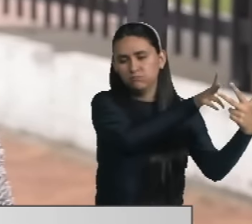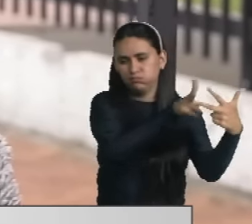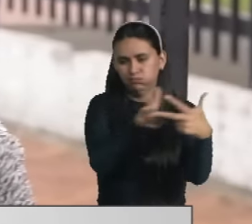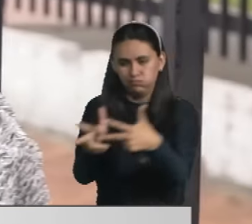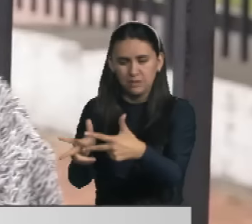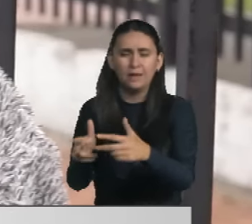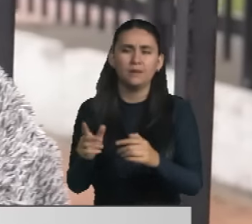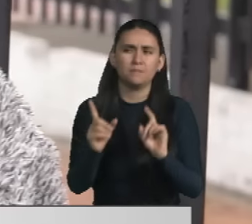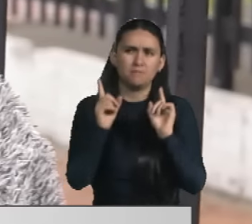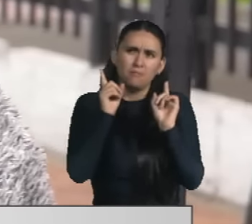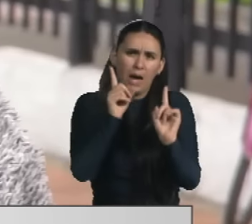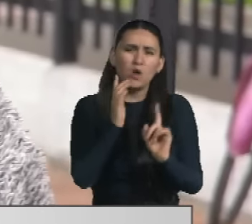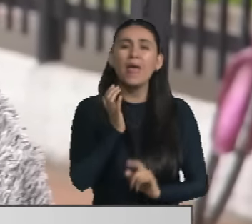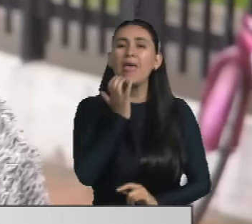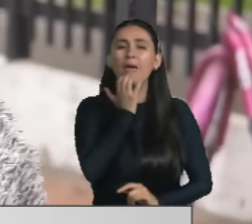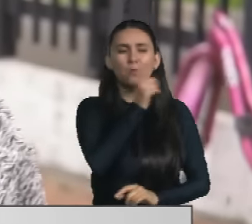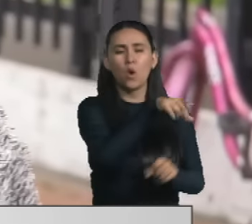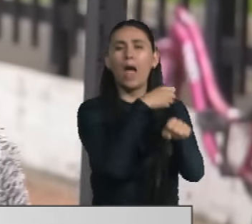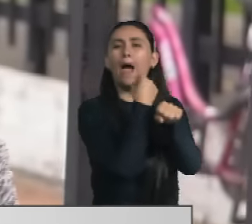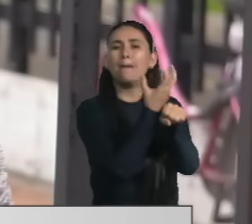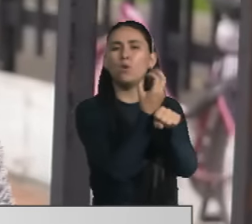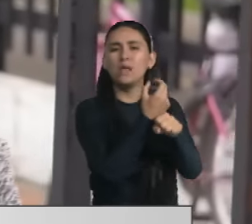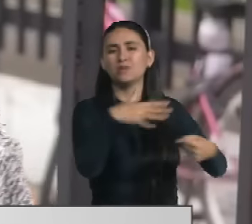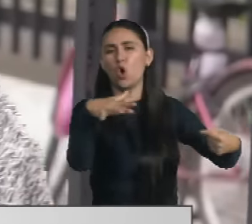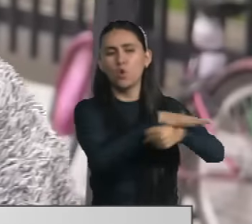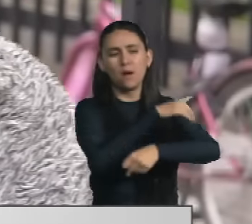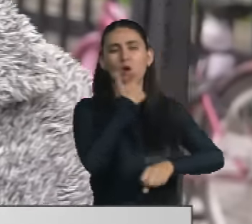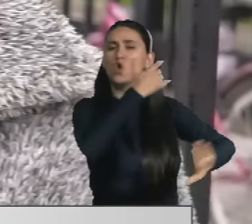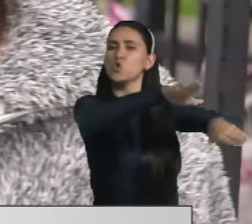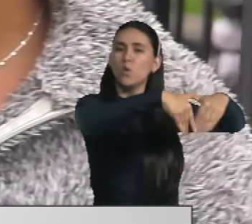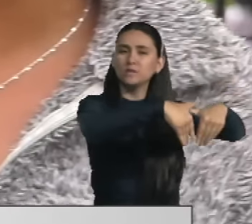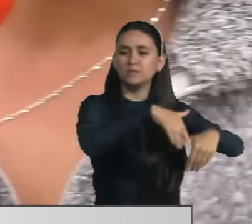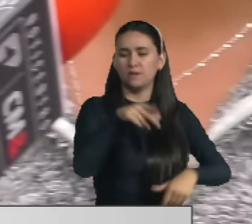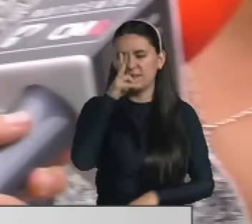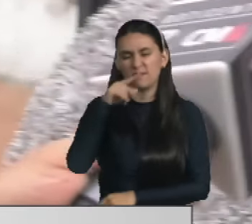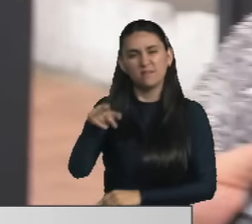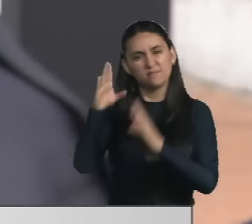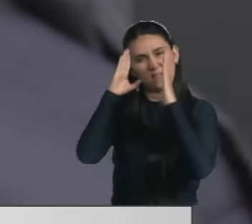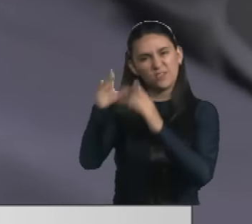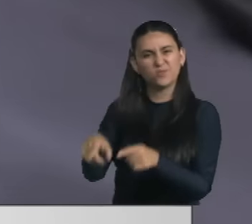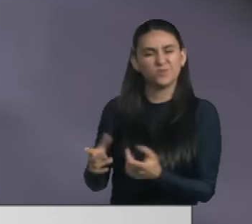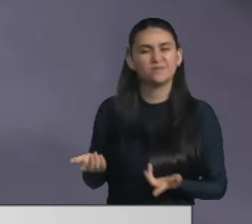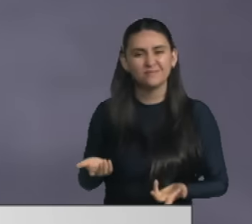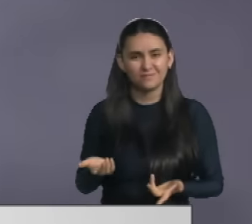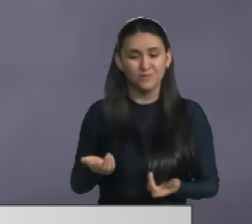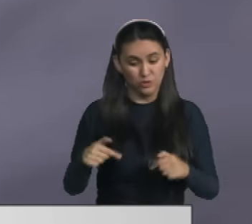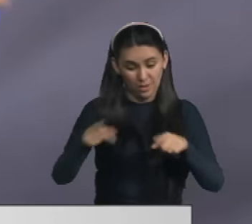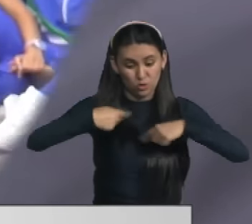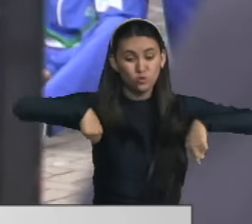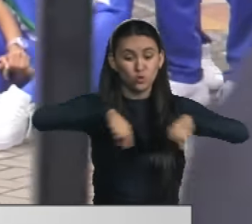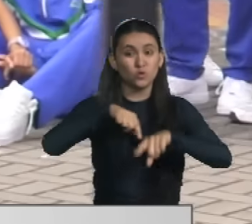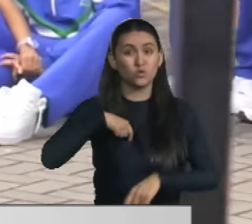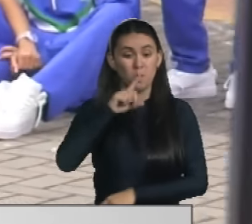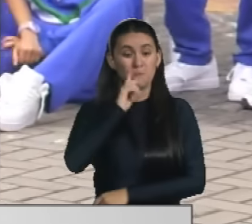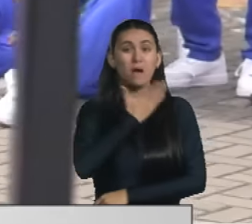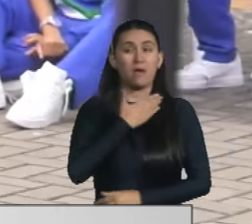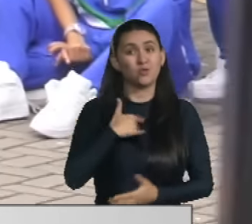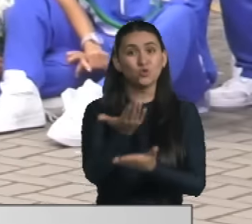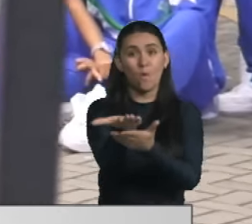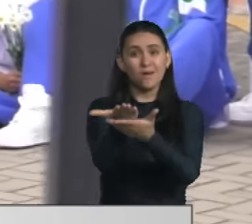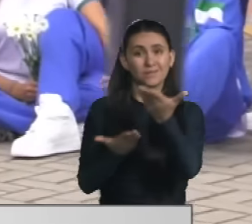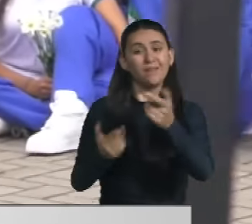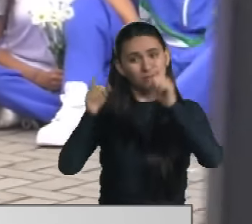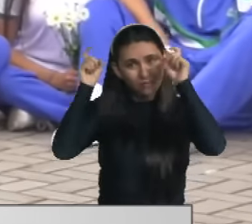a pensar y si en caso tal esa ambulancia hubiera estado ocupada, ¿qué hubiera sido de la atención del niño? O sea, nosotros como padres de familia le estamos exigiendo